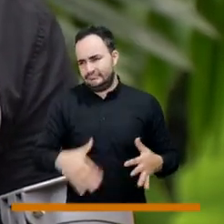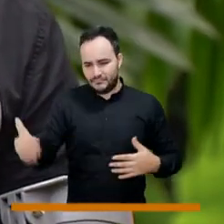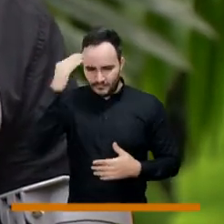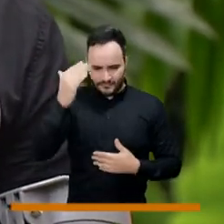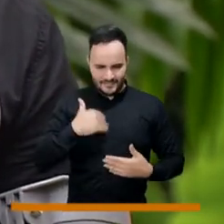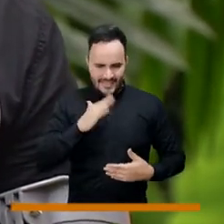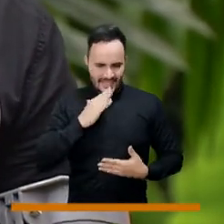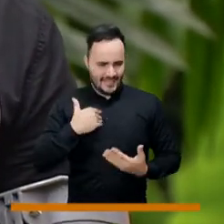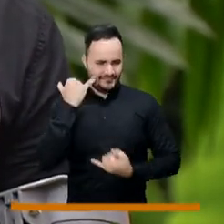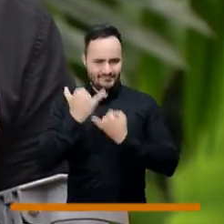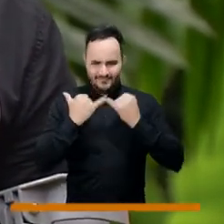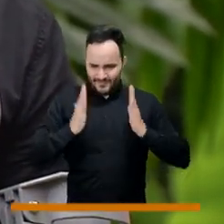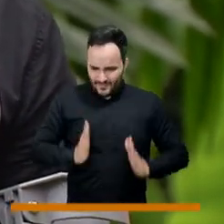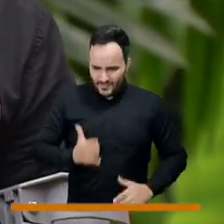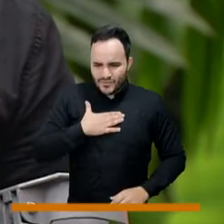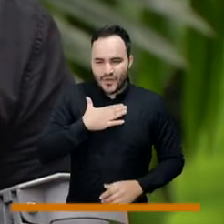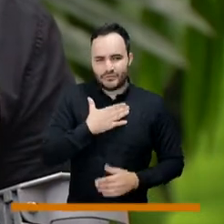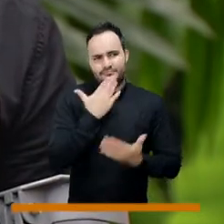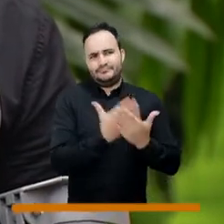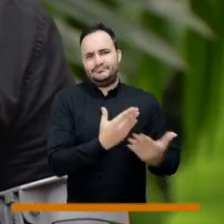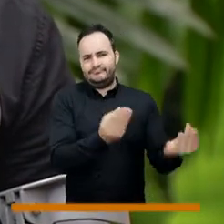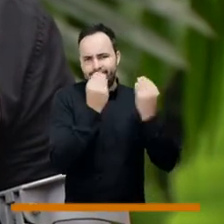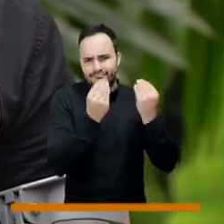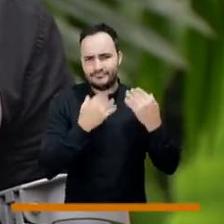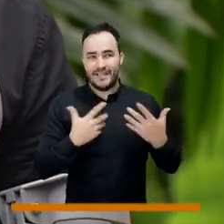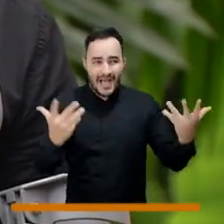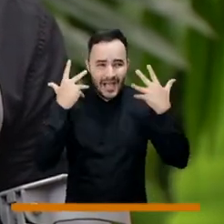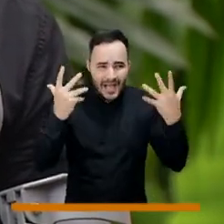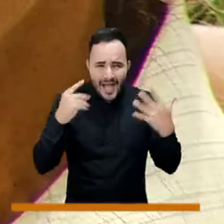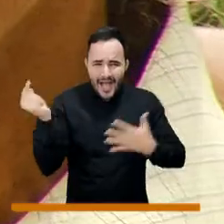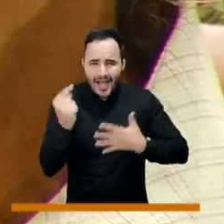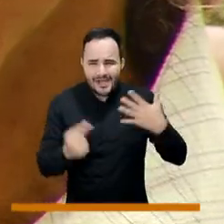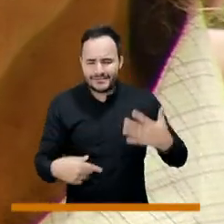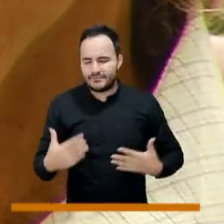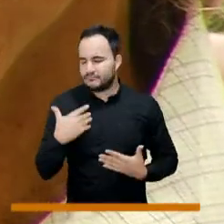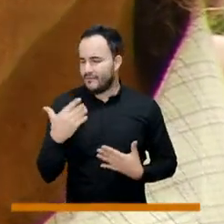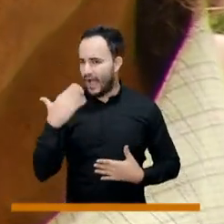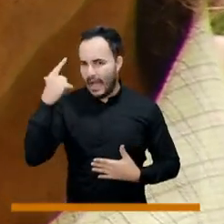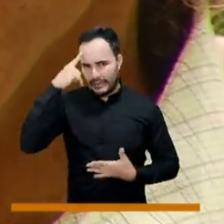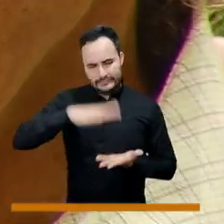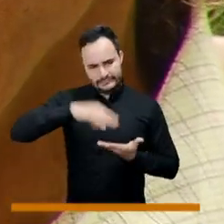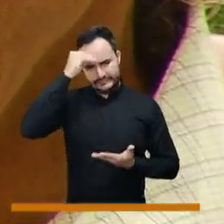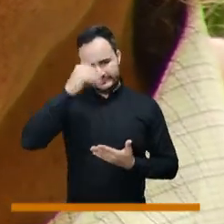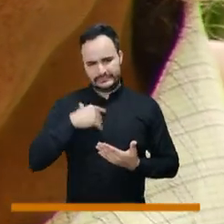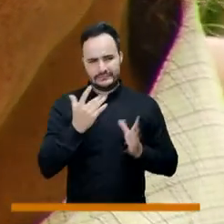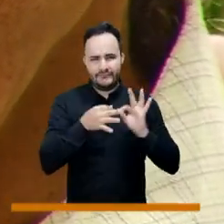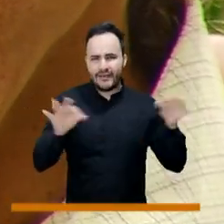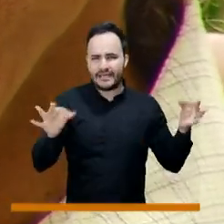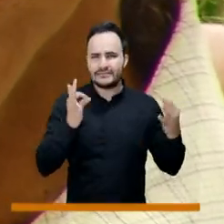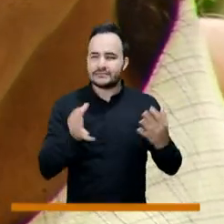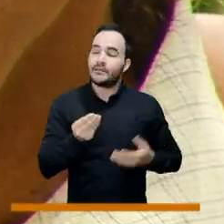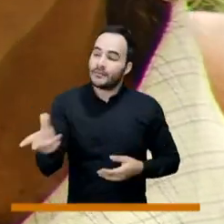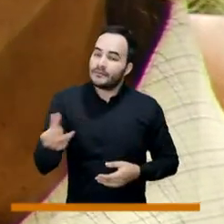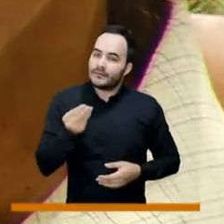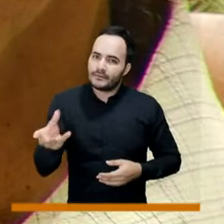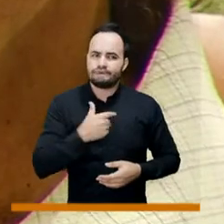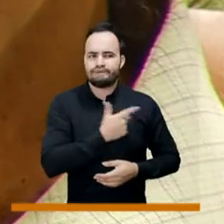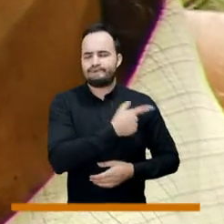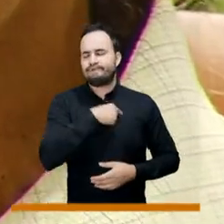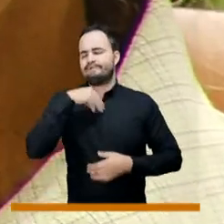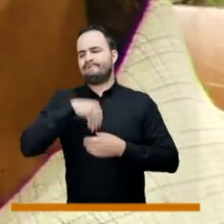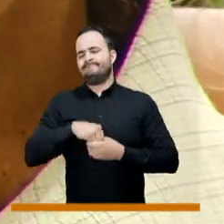soy. Sus enseñanzas han sido muy valiosas. Sus frases, sus consejos son importantes para